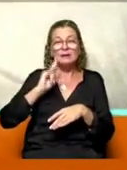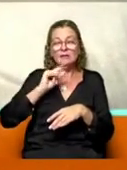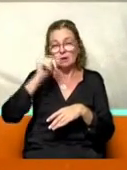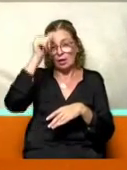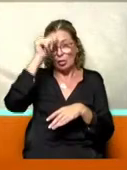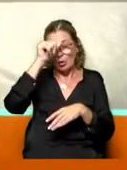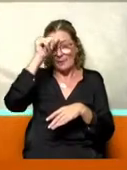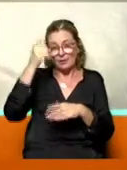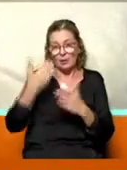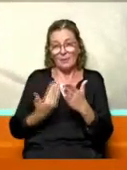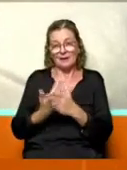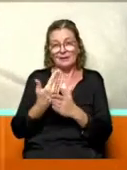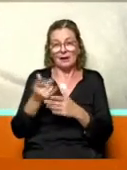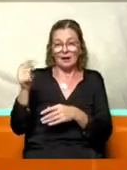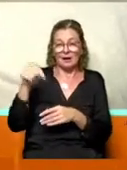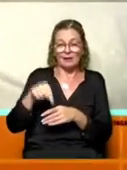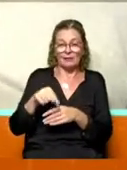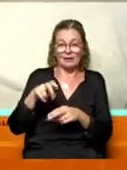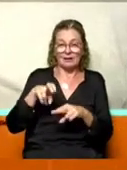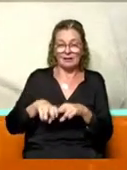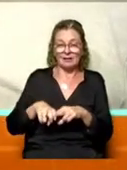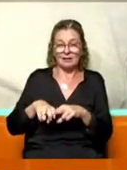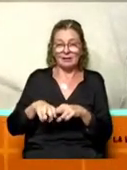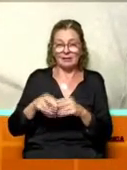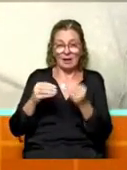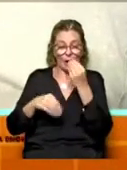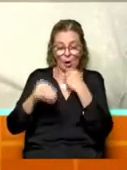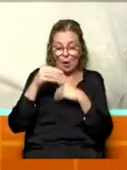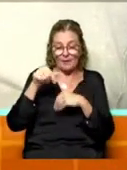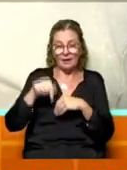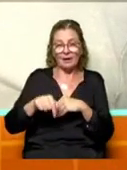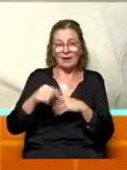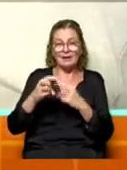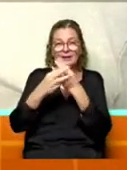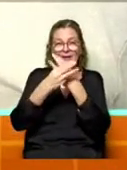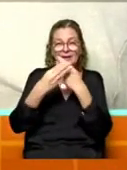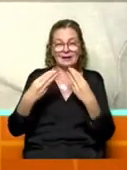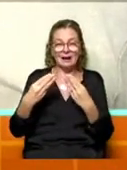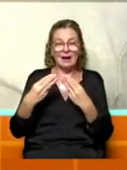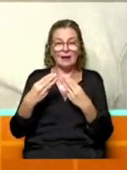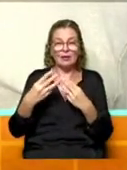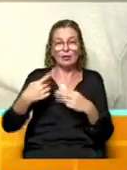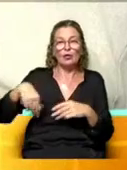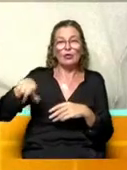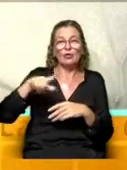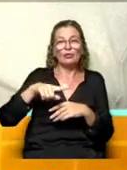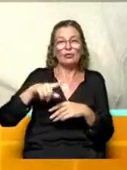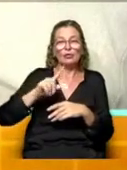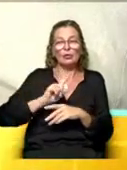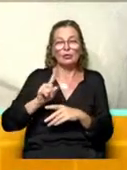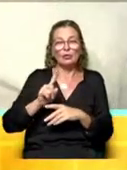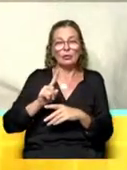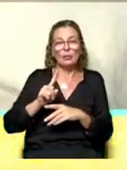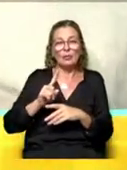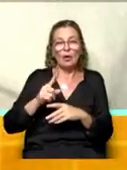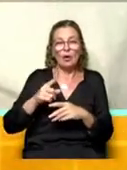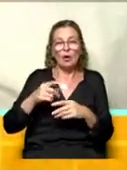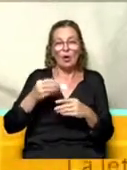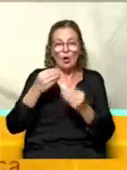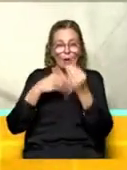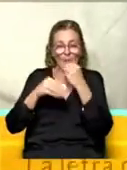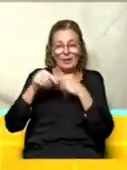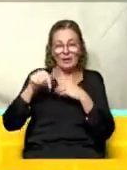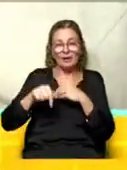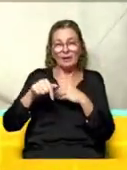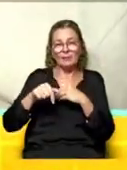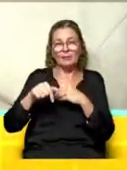mañana que vienen y se sientan acá y comen acá. En general, nosotros no tenemos el comedor acá. Lo que tenemos